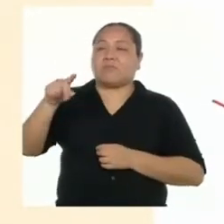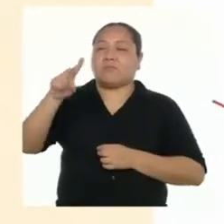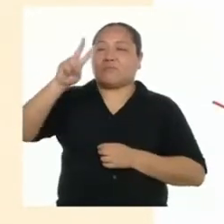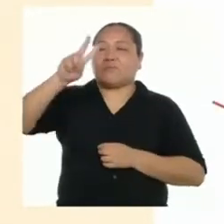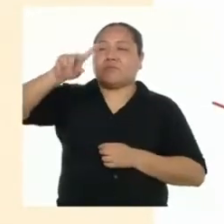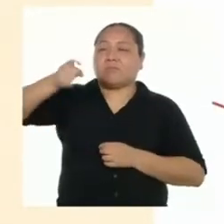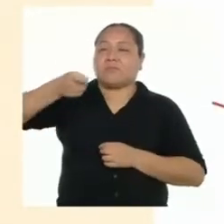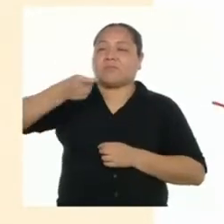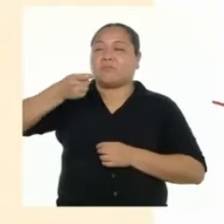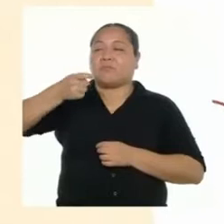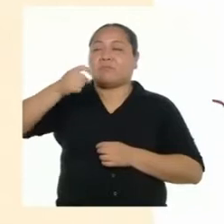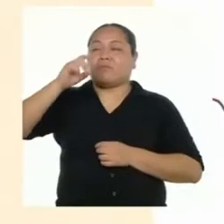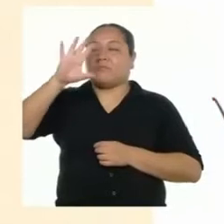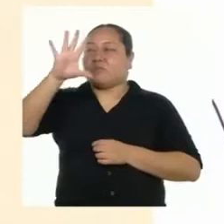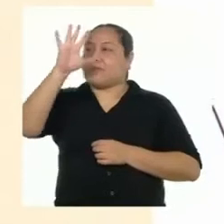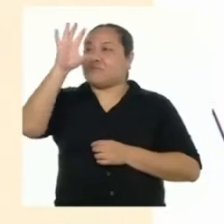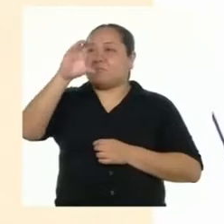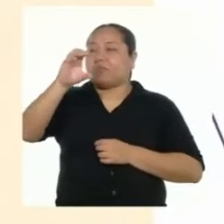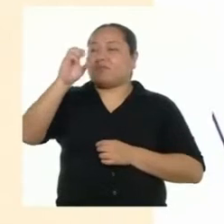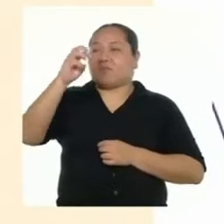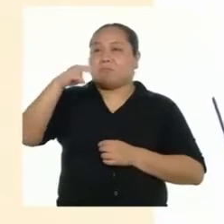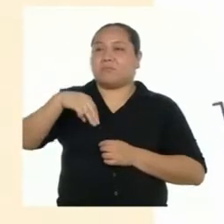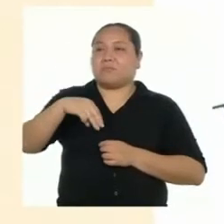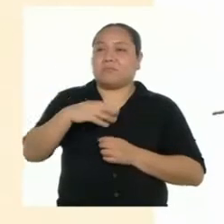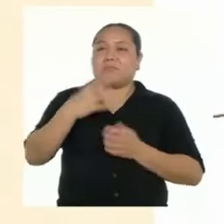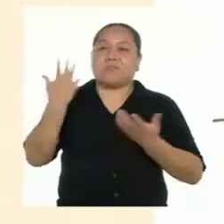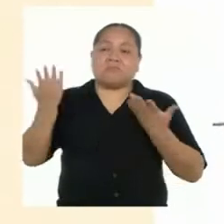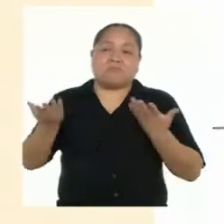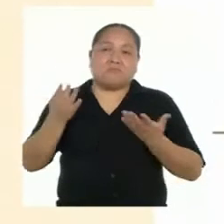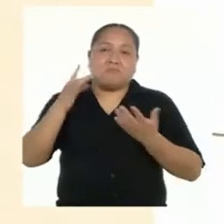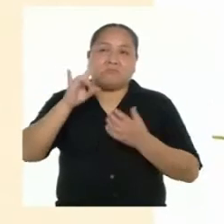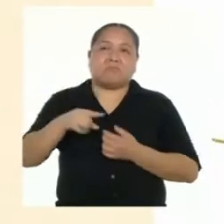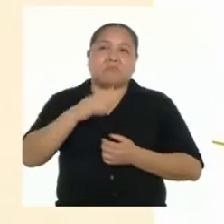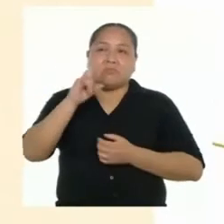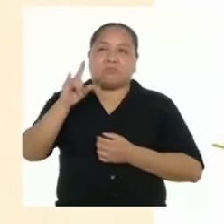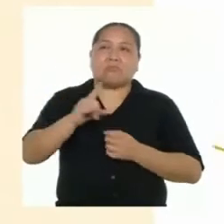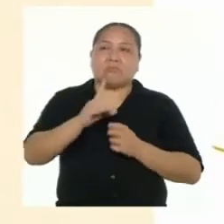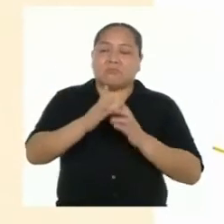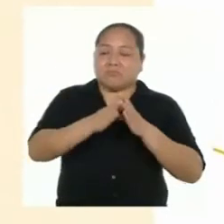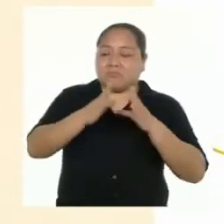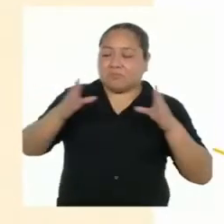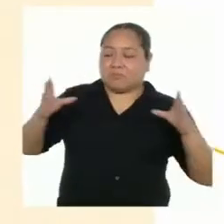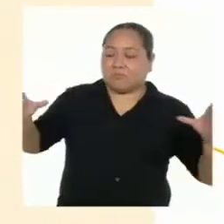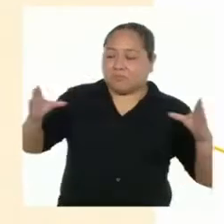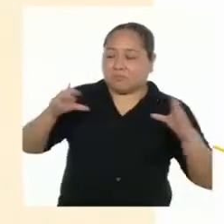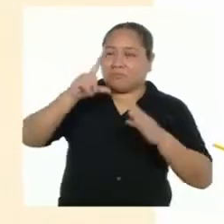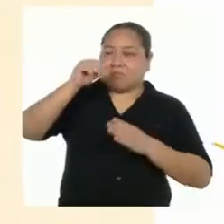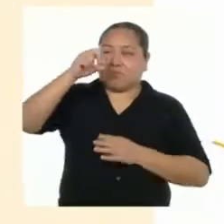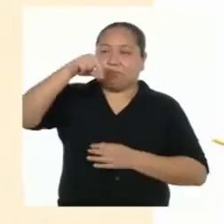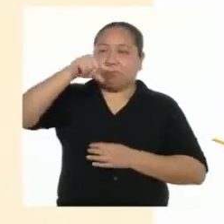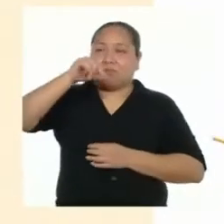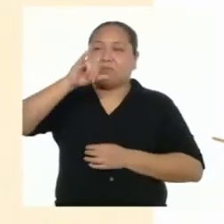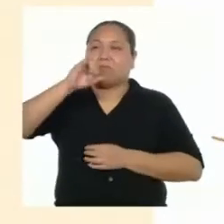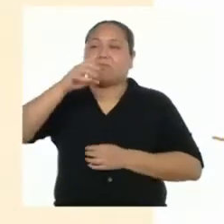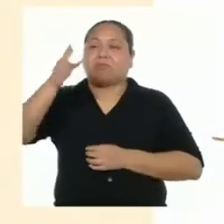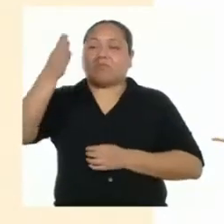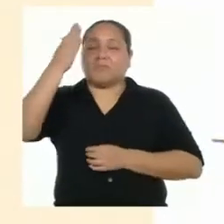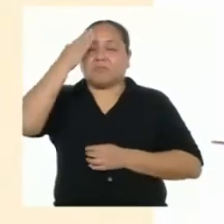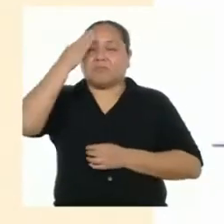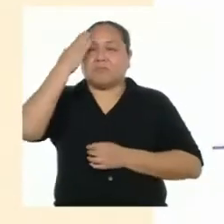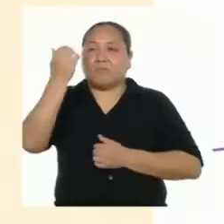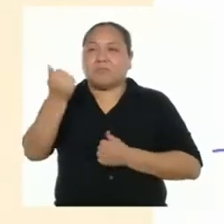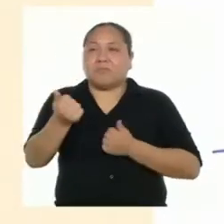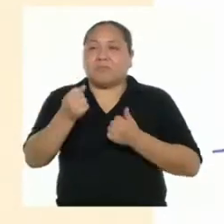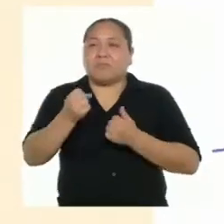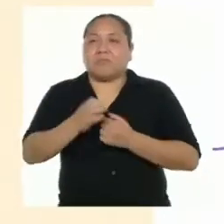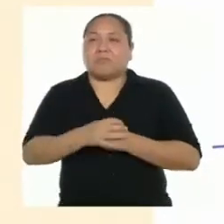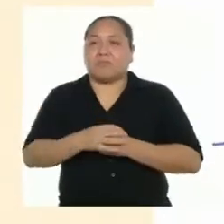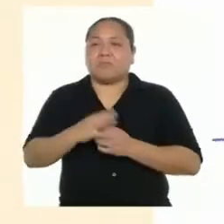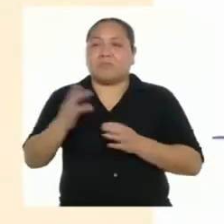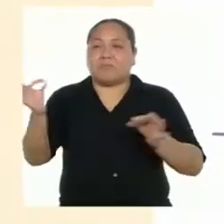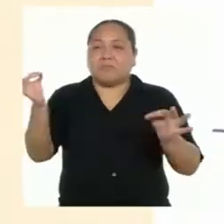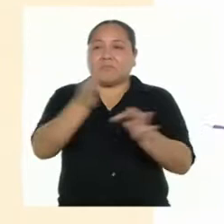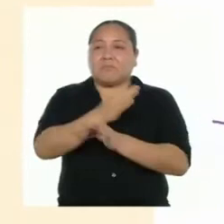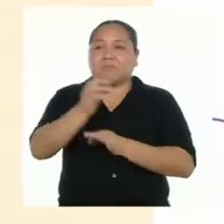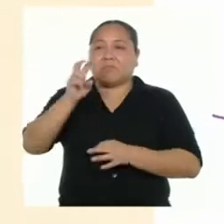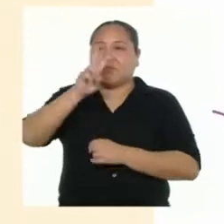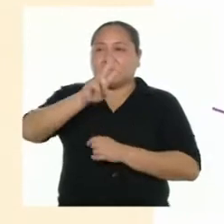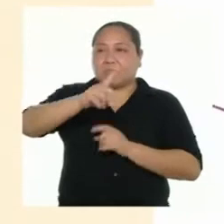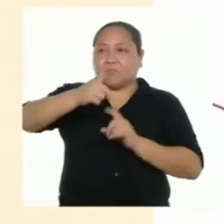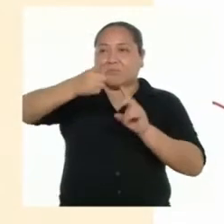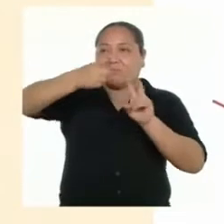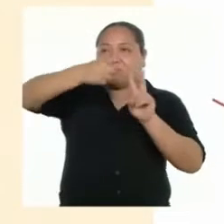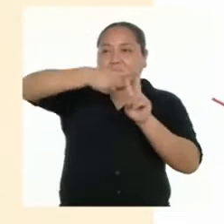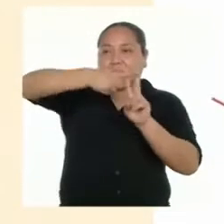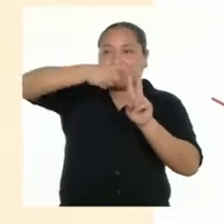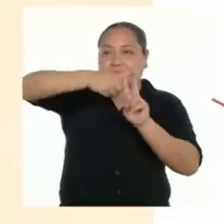2,5 centímetros, puedo usar la fórmula de longitud de la circunferencia para saber esta distancia. Reemplazando 2